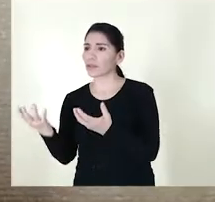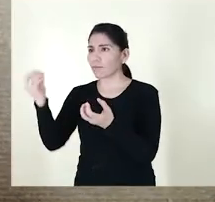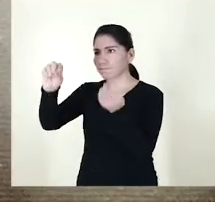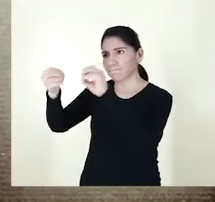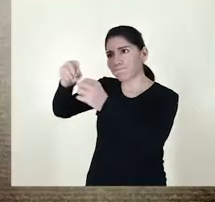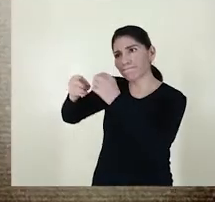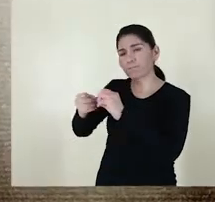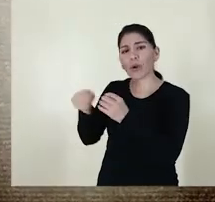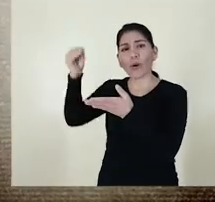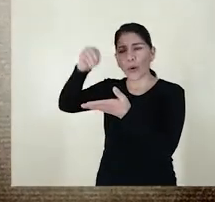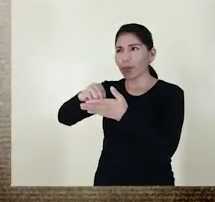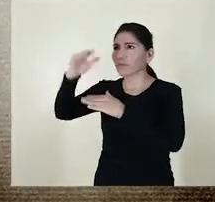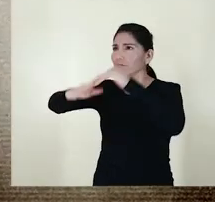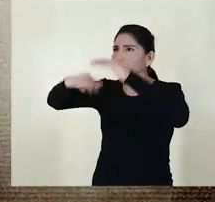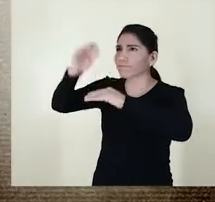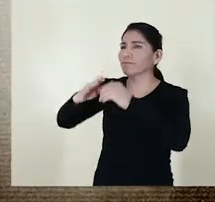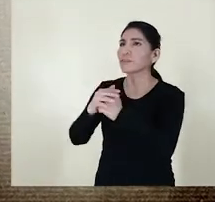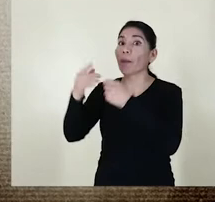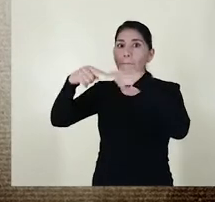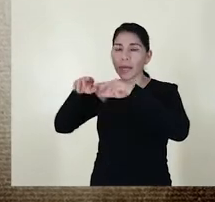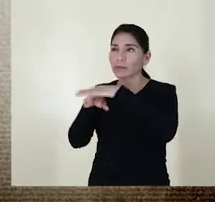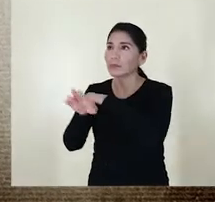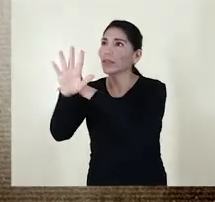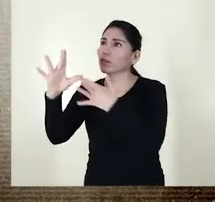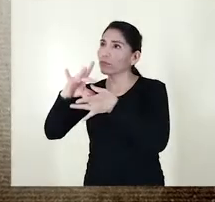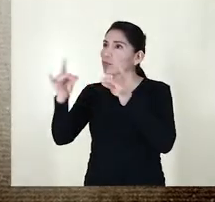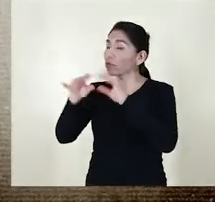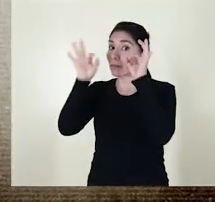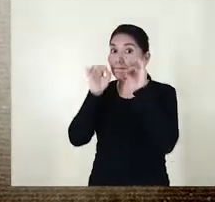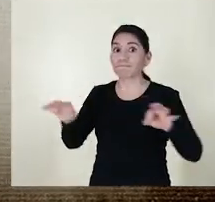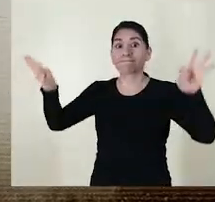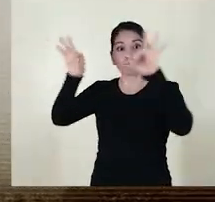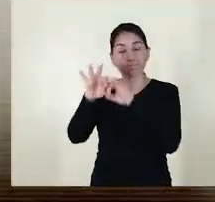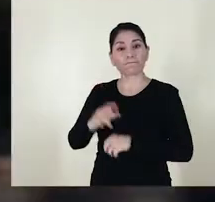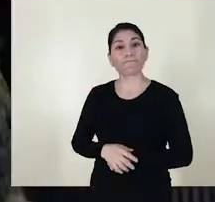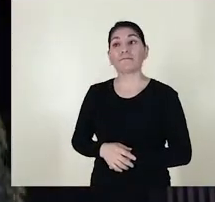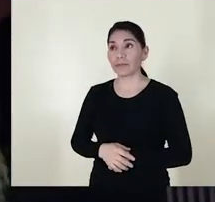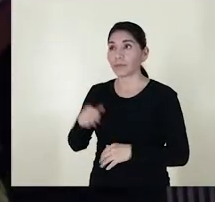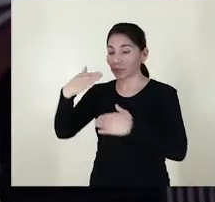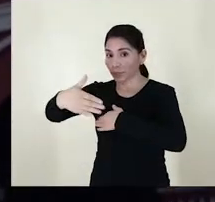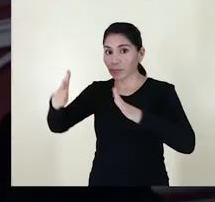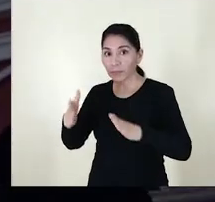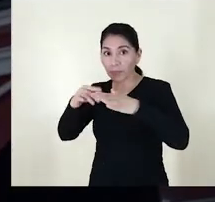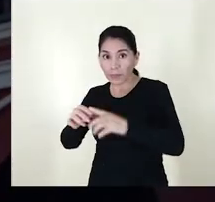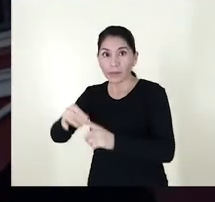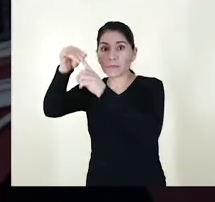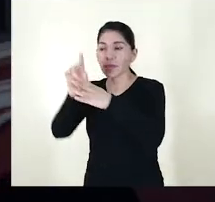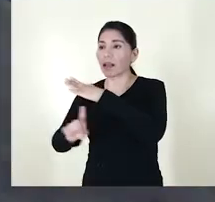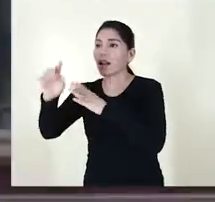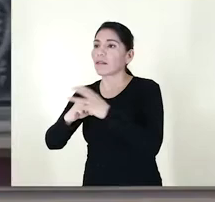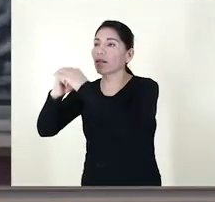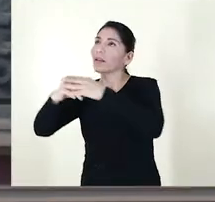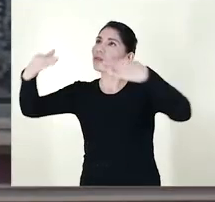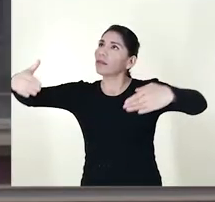han sufrido enormes reconstrucciones y refacciones, pero mantiene joyas interesantes. Por ejemplo, su claustro